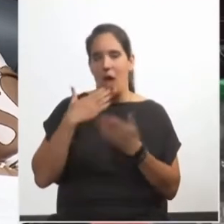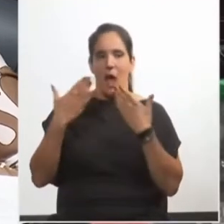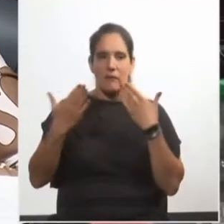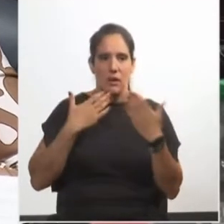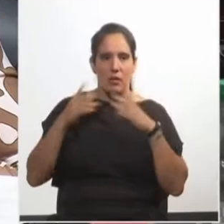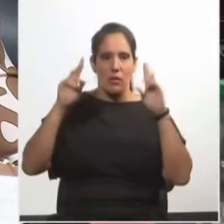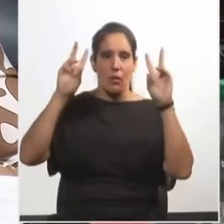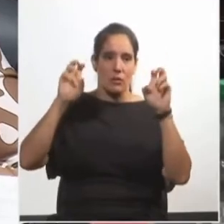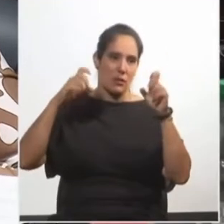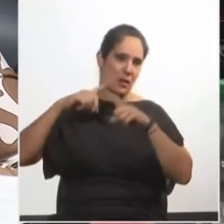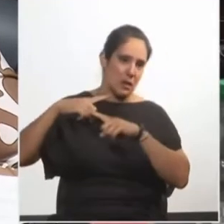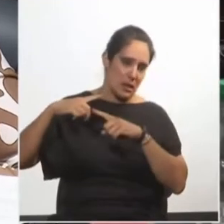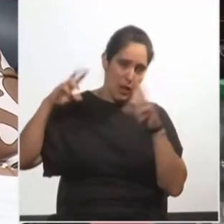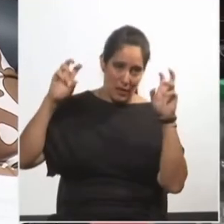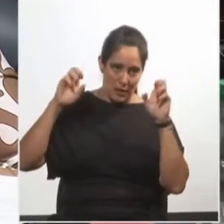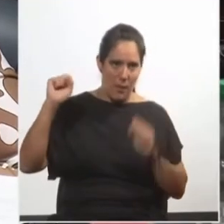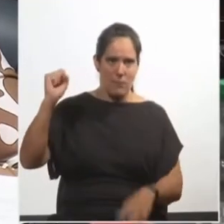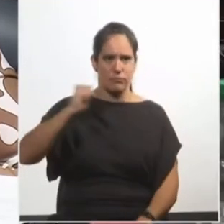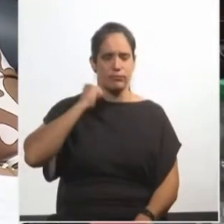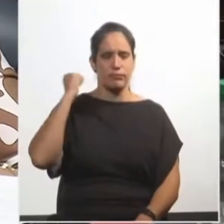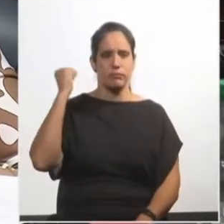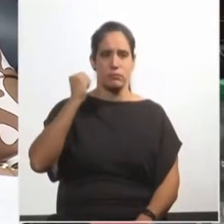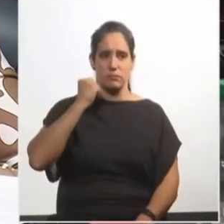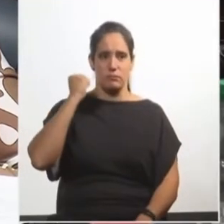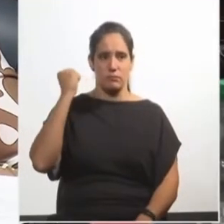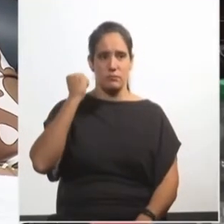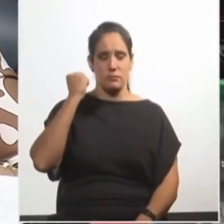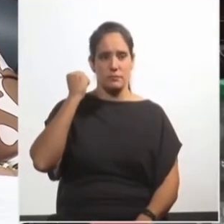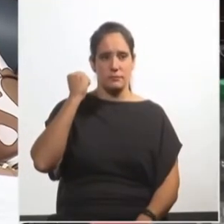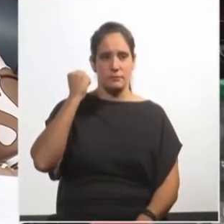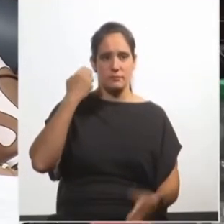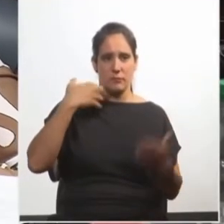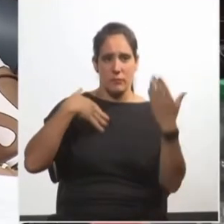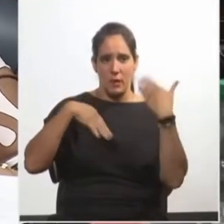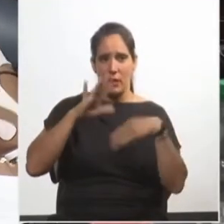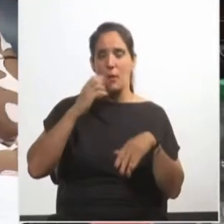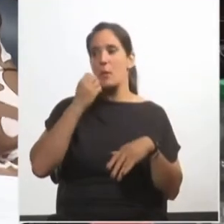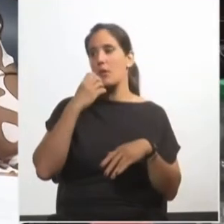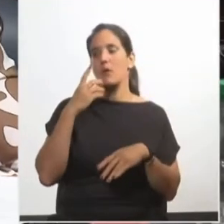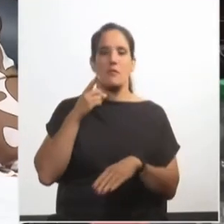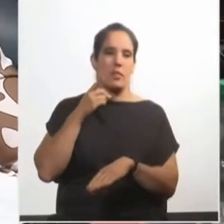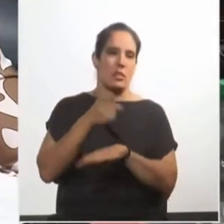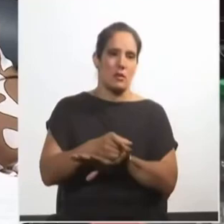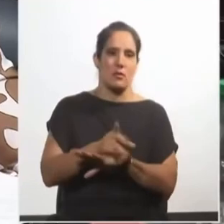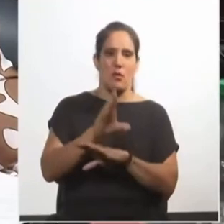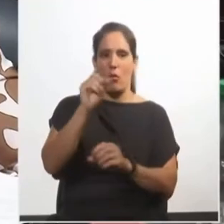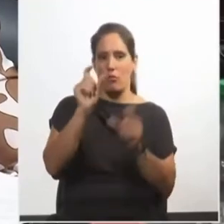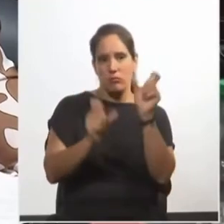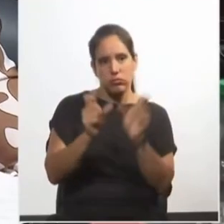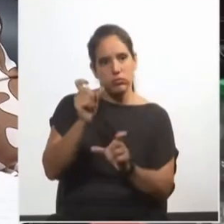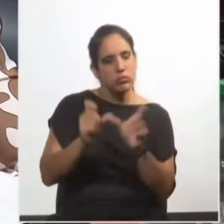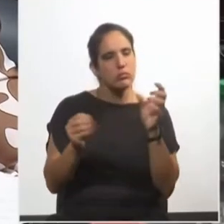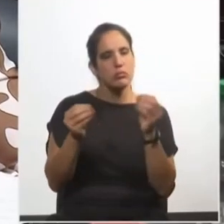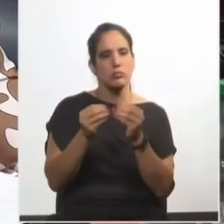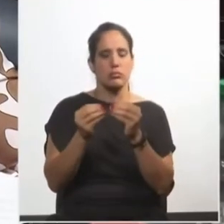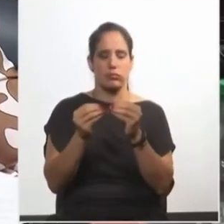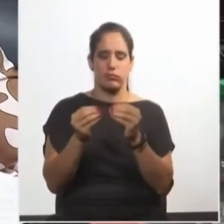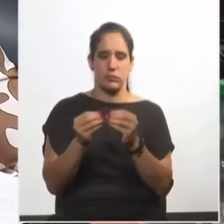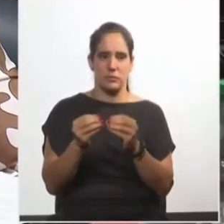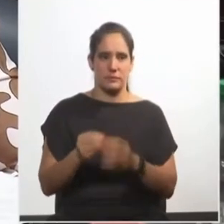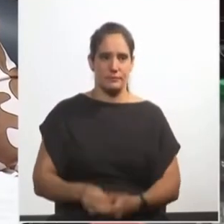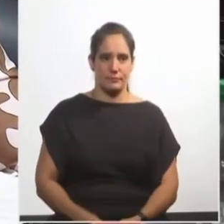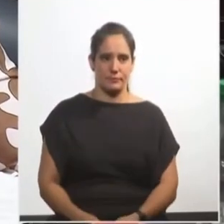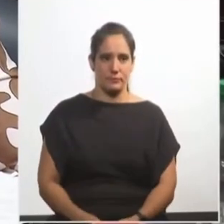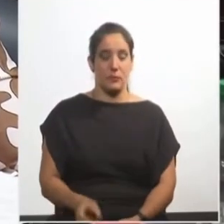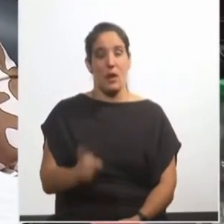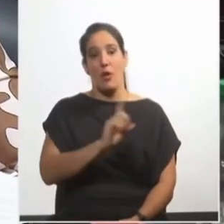tema que es de una importancia superlativa porque afecta a muchísimos conciudadanos.